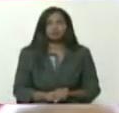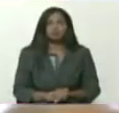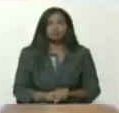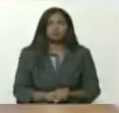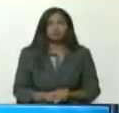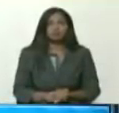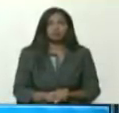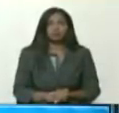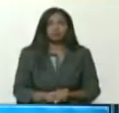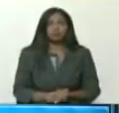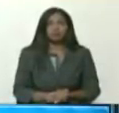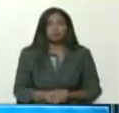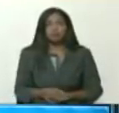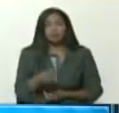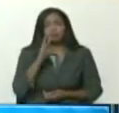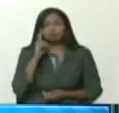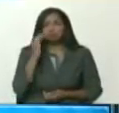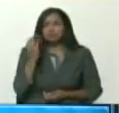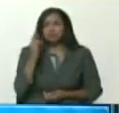sacó